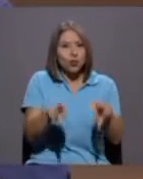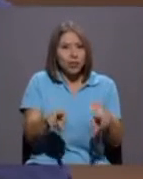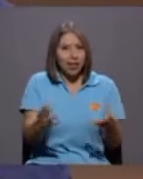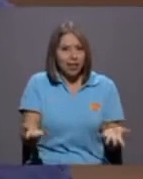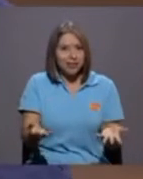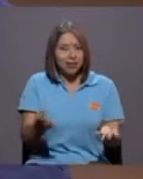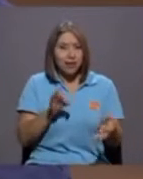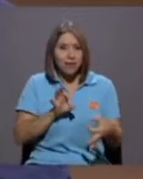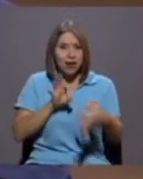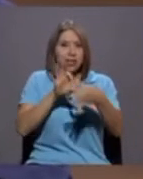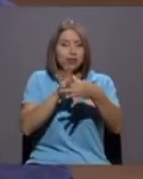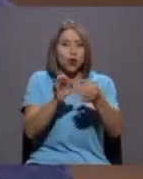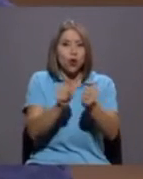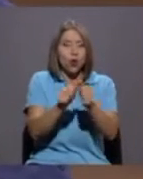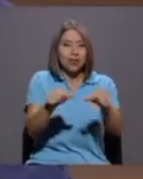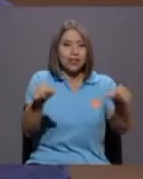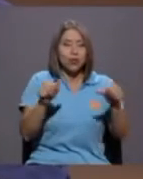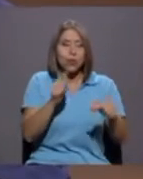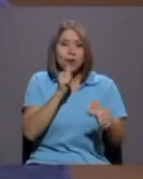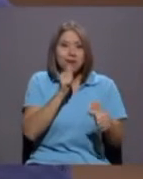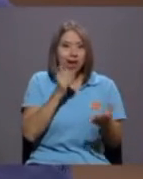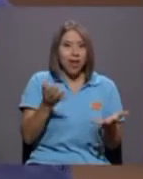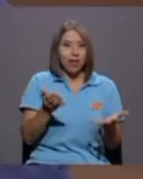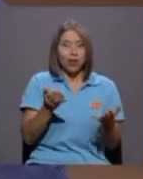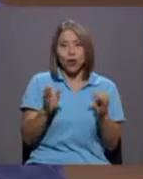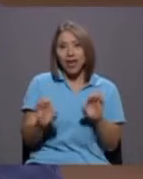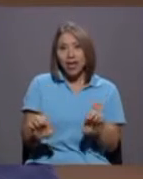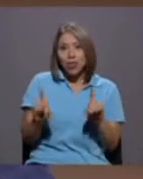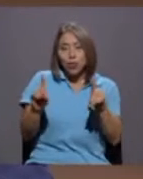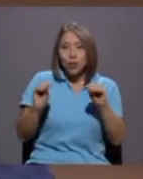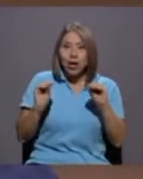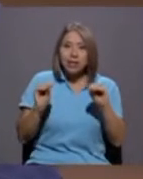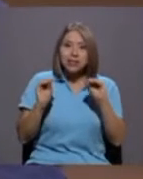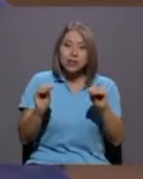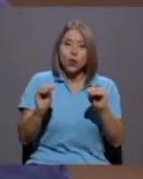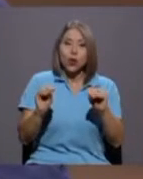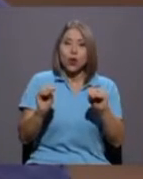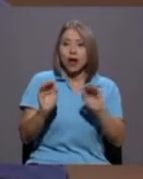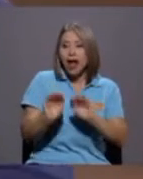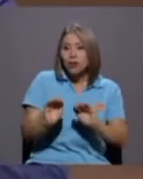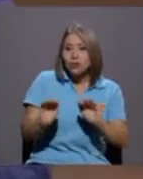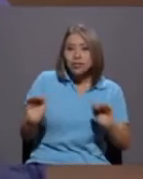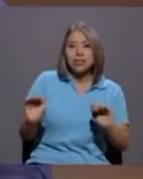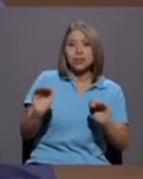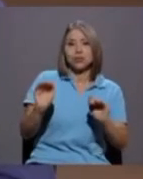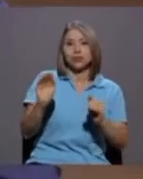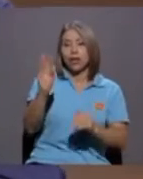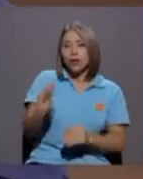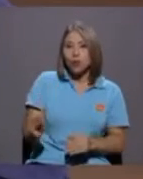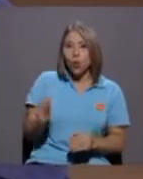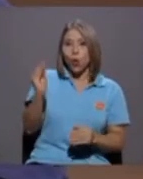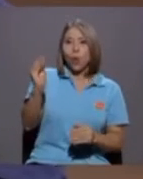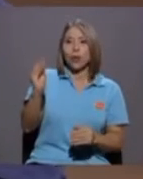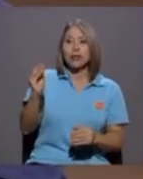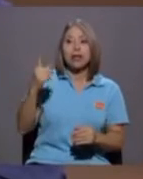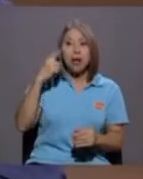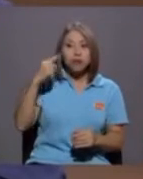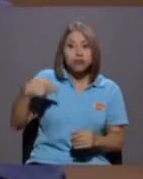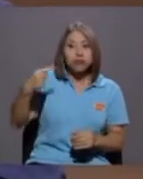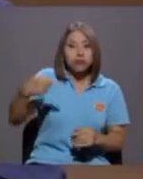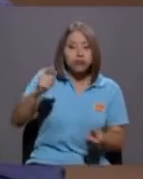con el sector privado, la educación a los escolares, que el cambio va a darse desde el nivel